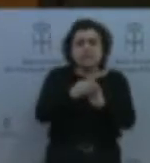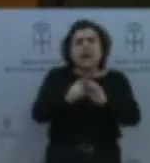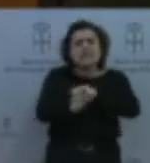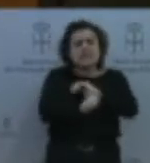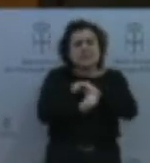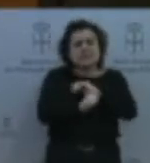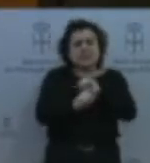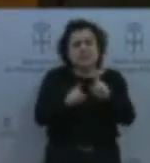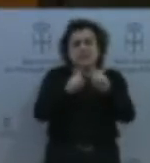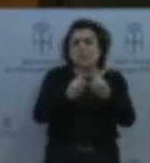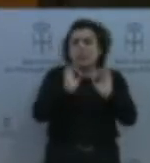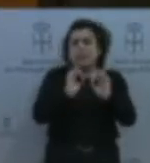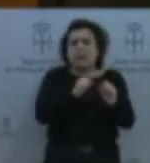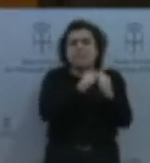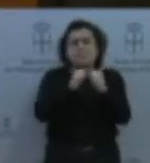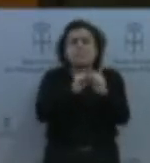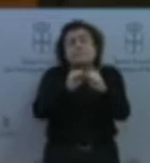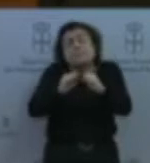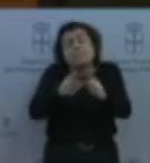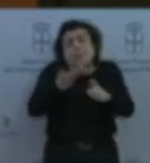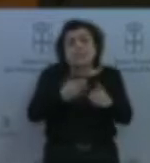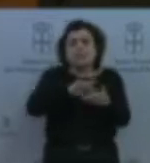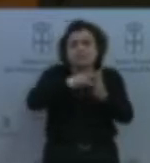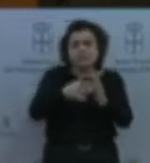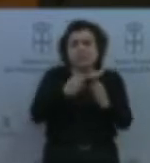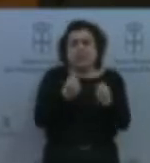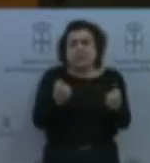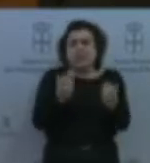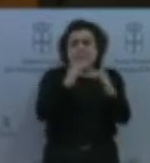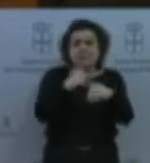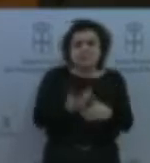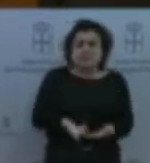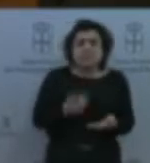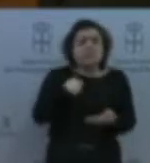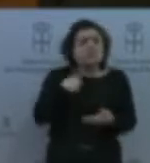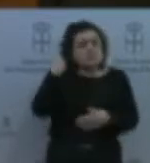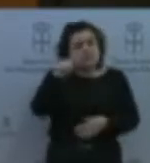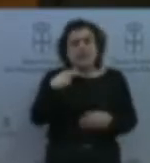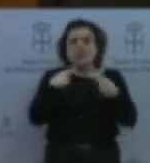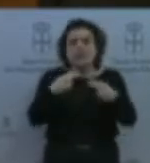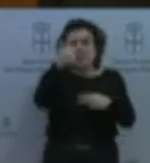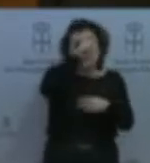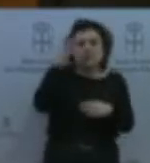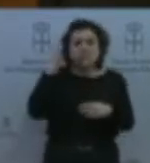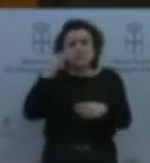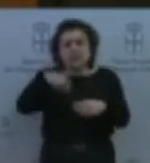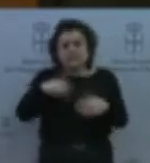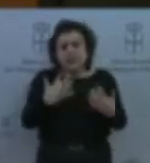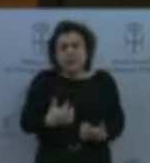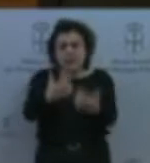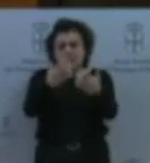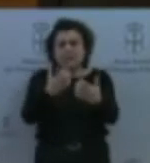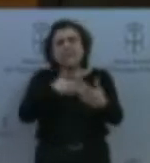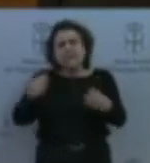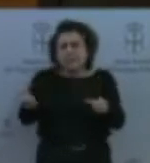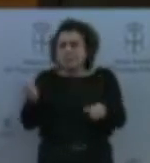agotarse. Y estoy convencido de que hay de ellos diputados y diputadas en este Parlamento que se deben sumar con gusto a estos 27. Esperemos que